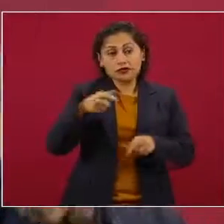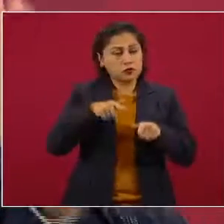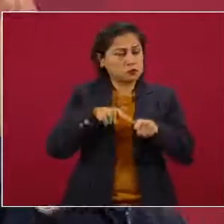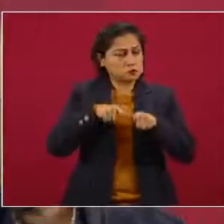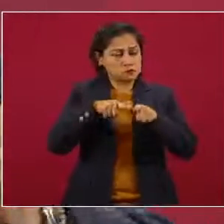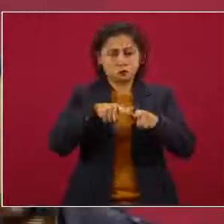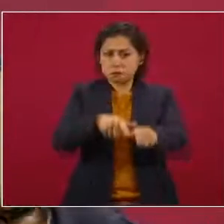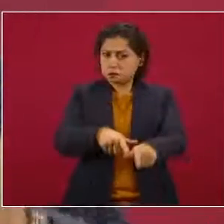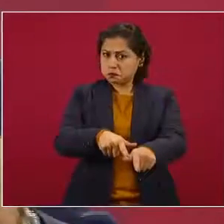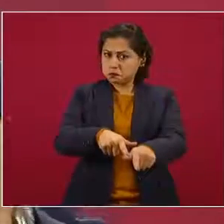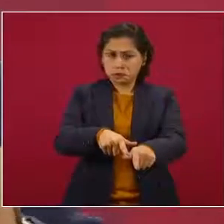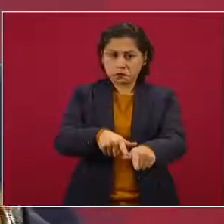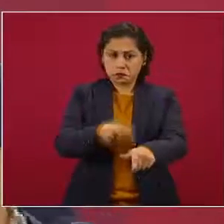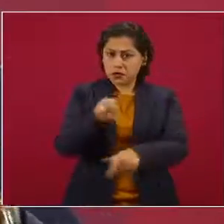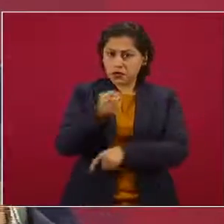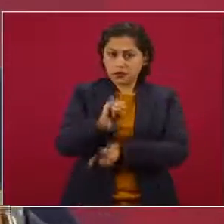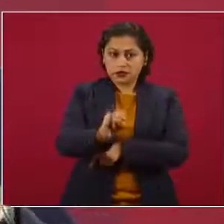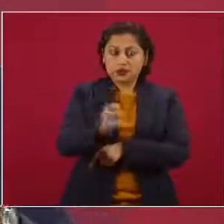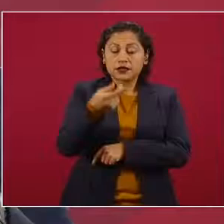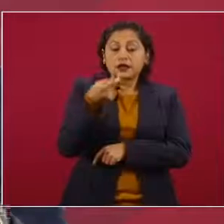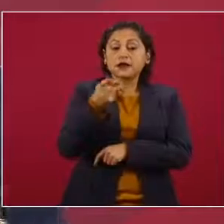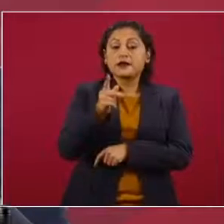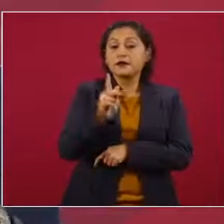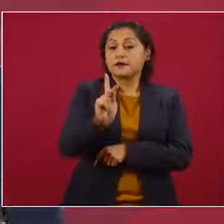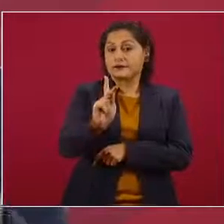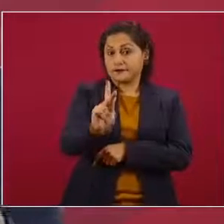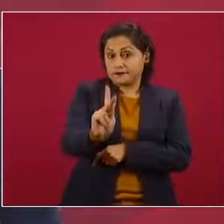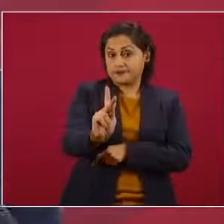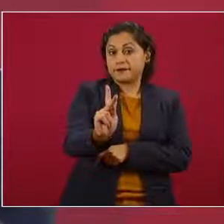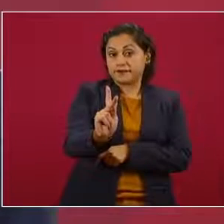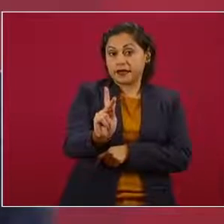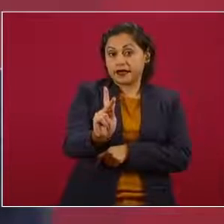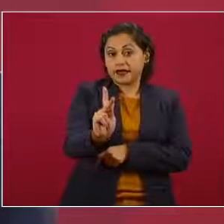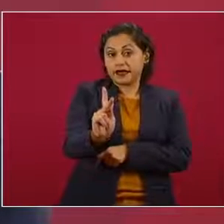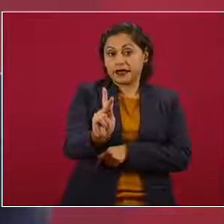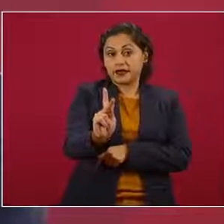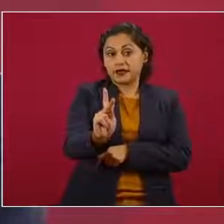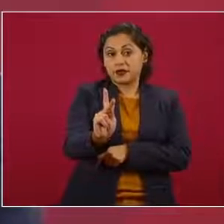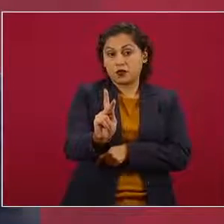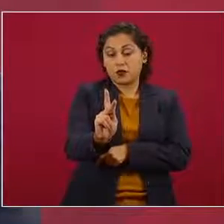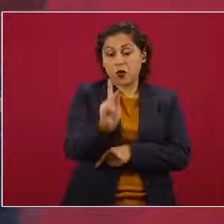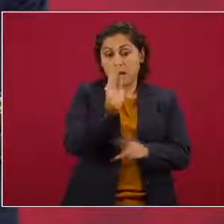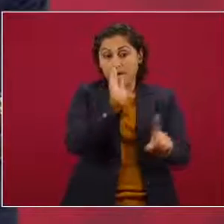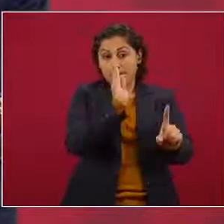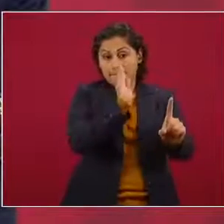estados, pero procurando que llegue de manera directa.